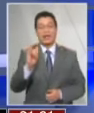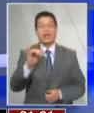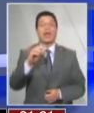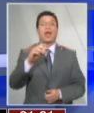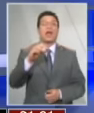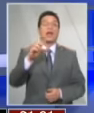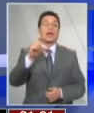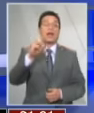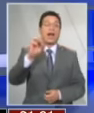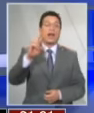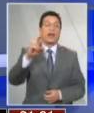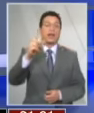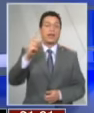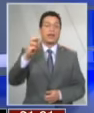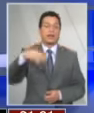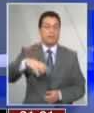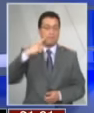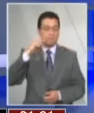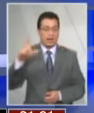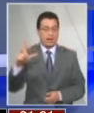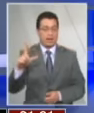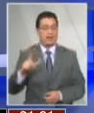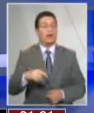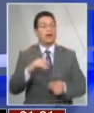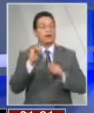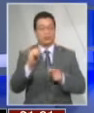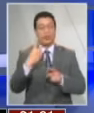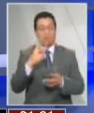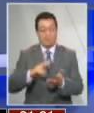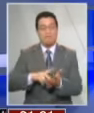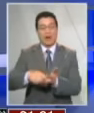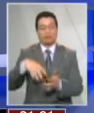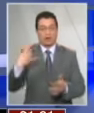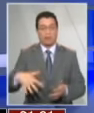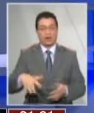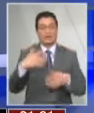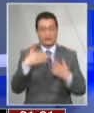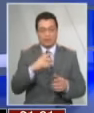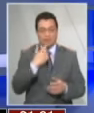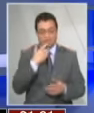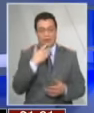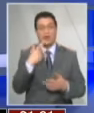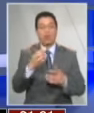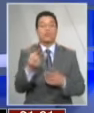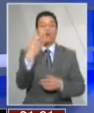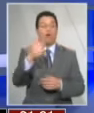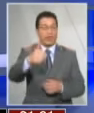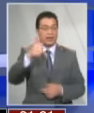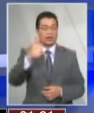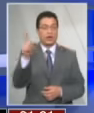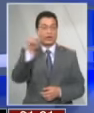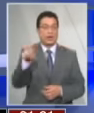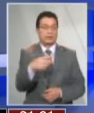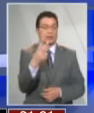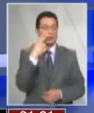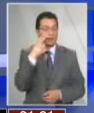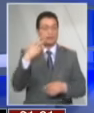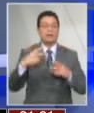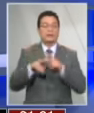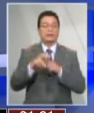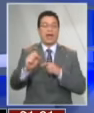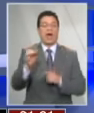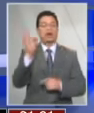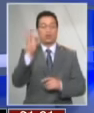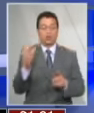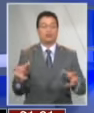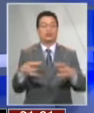RN Cardemil. Un paso importante que llega después de varias señales de distensión. El nuevo director del Servicio de Impuestos Internos ya se había reunido